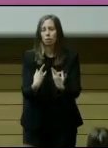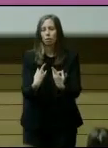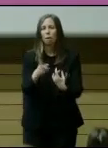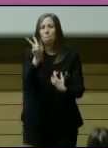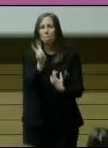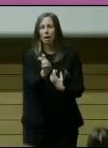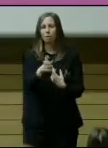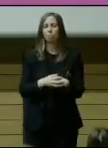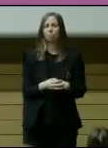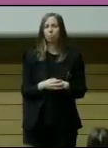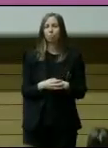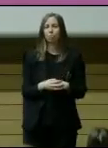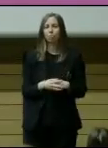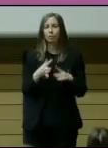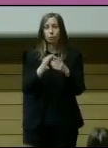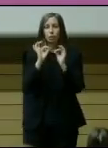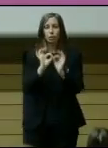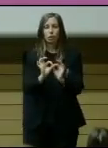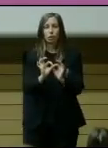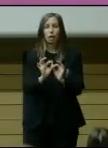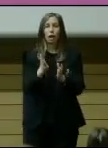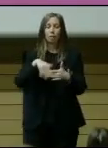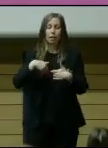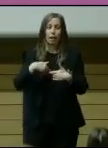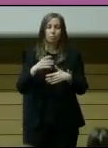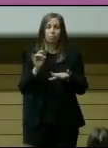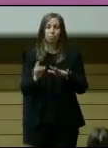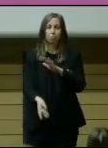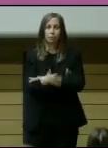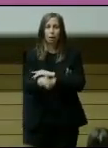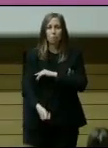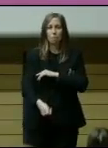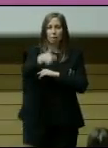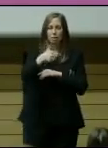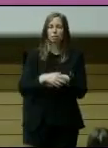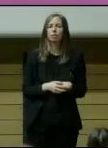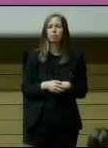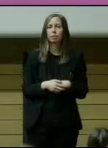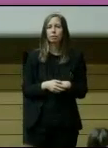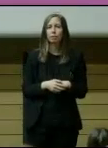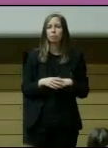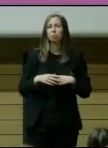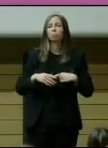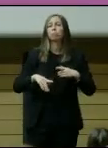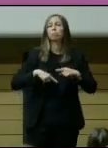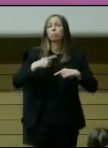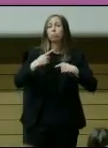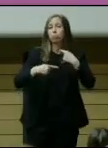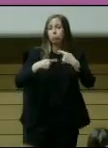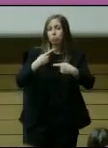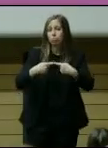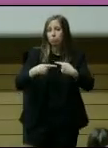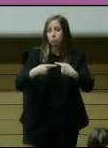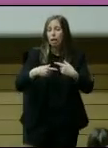funciona muy bien. Y claro, por eso se retroalimentó. Claro, todo esto derivó en un